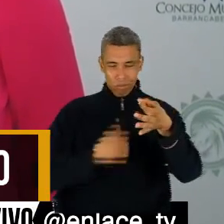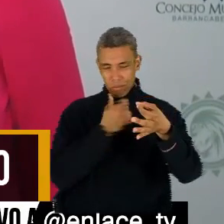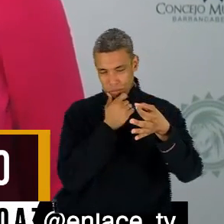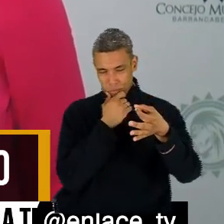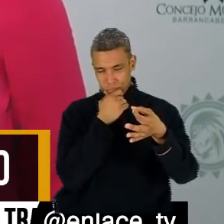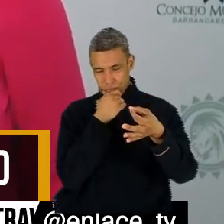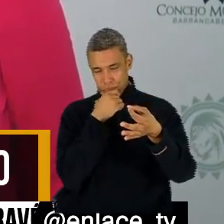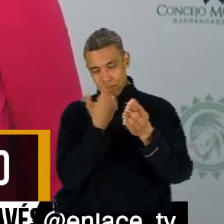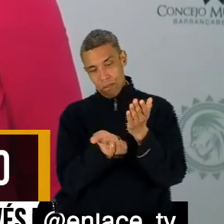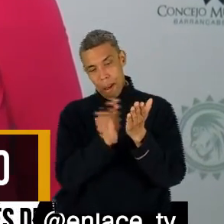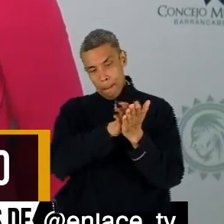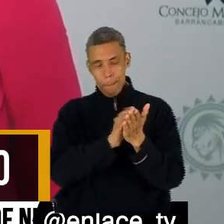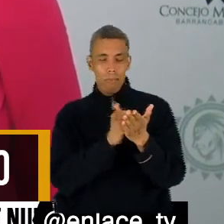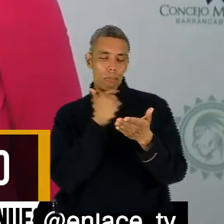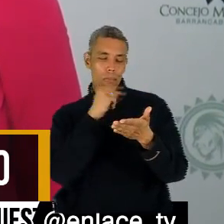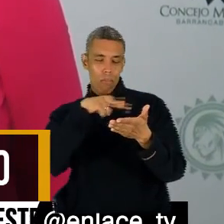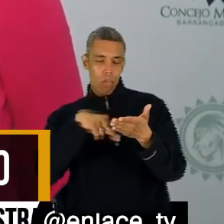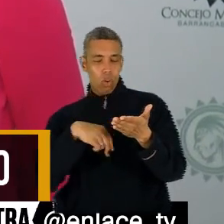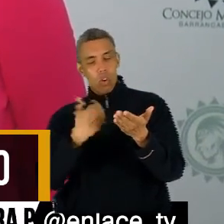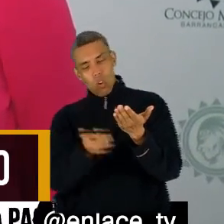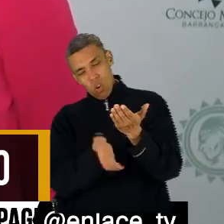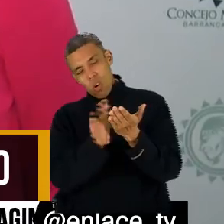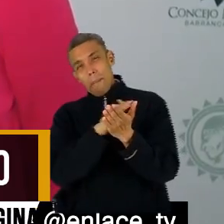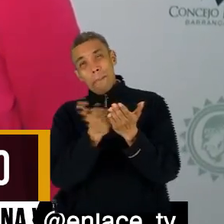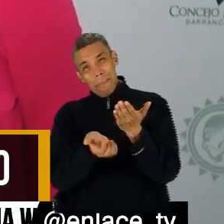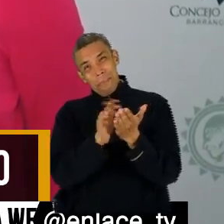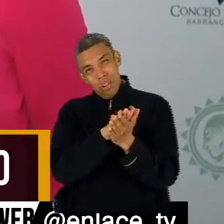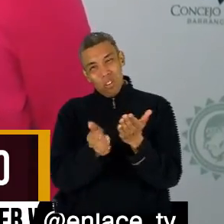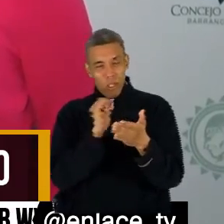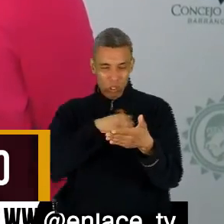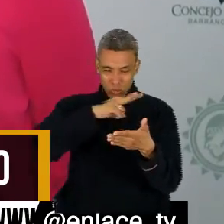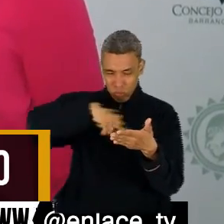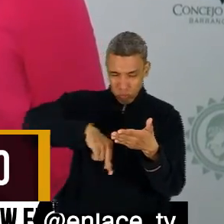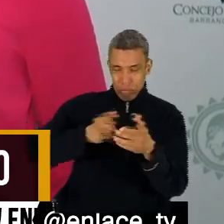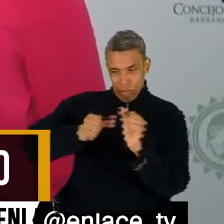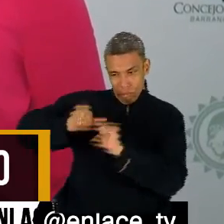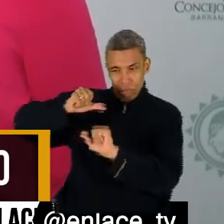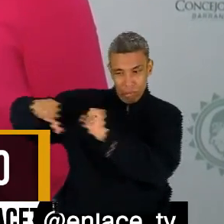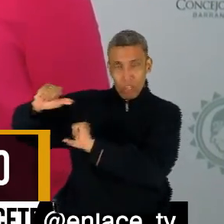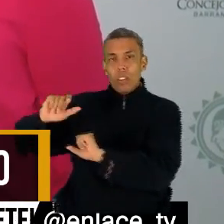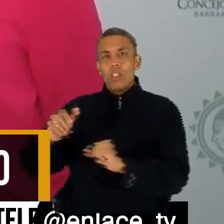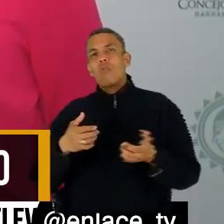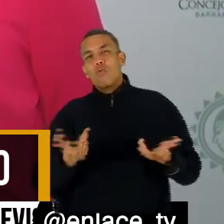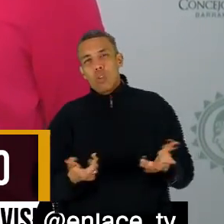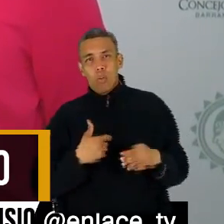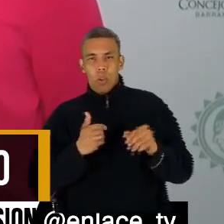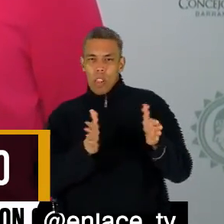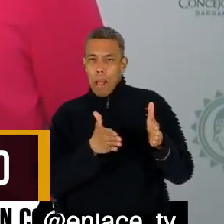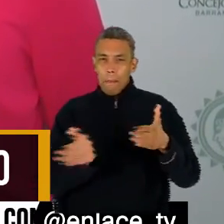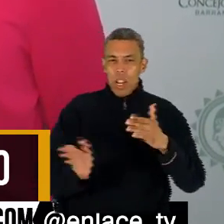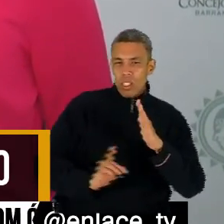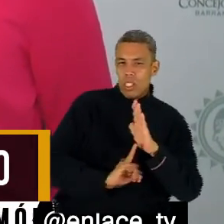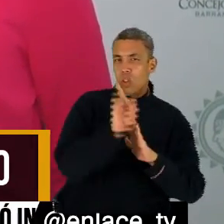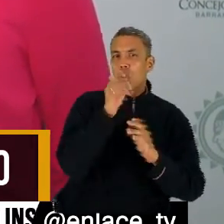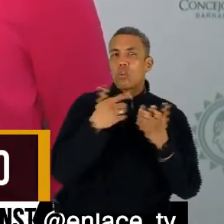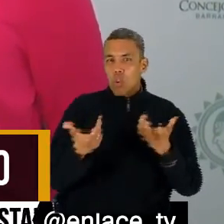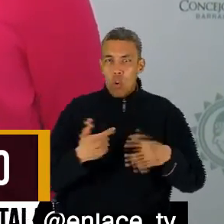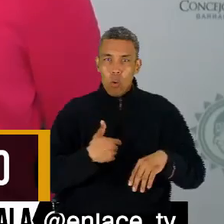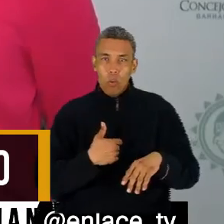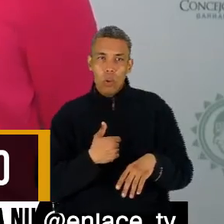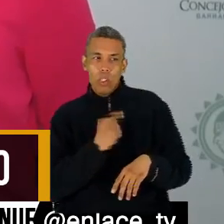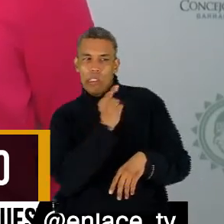empezaron a dar también como a socializar cada uno de cómo levantaron este plan de desarrollo, cuáles fueron las estrategias para